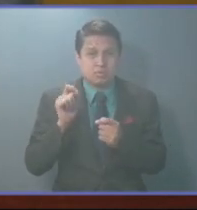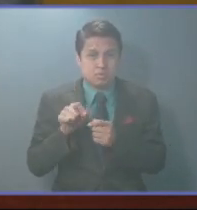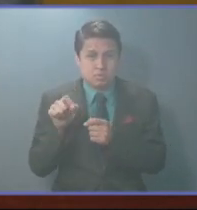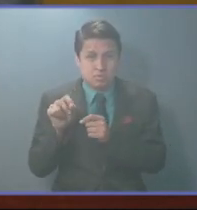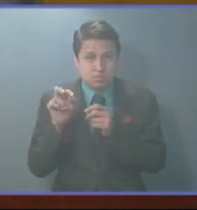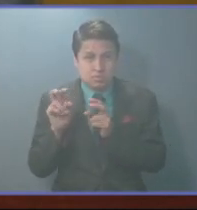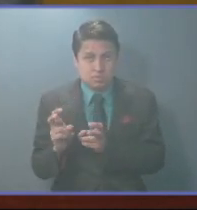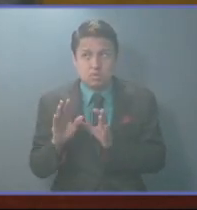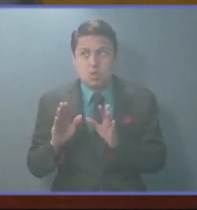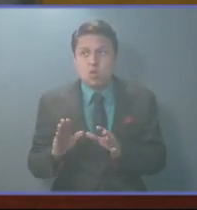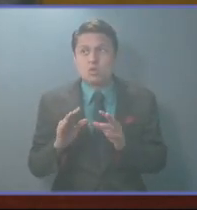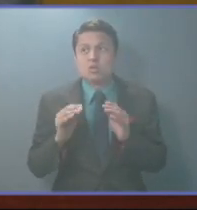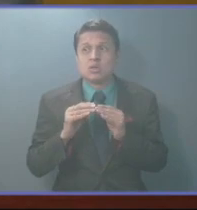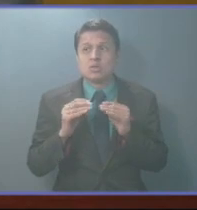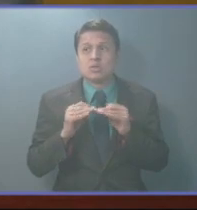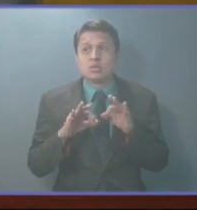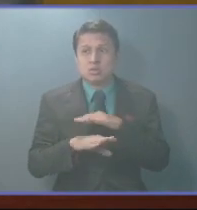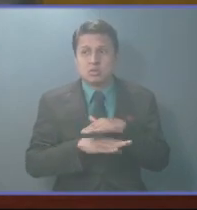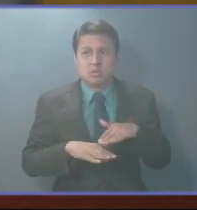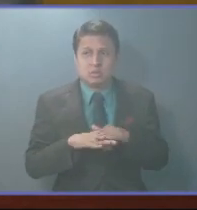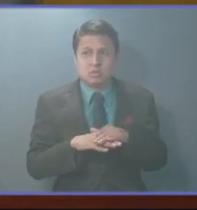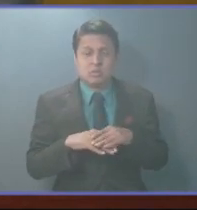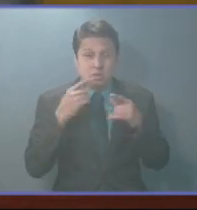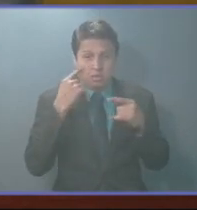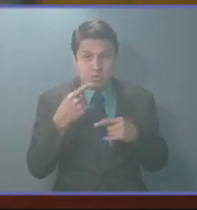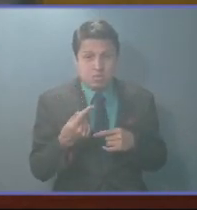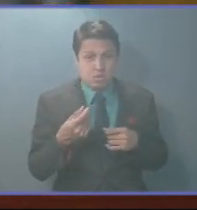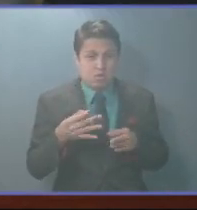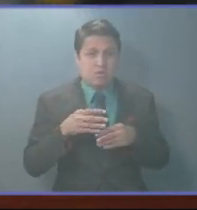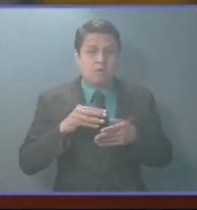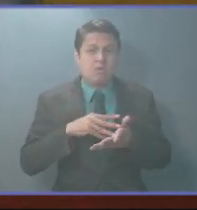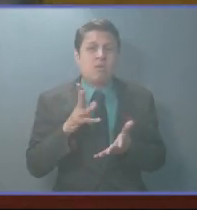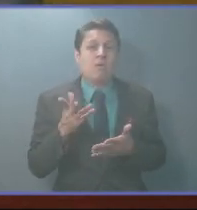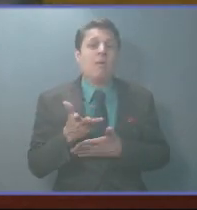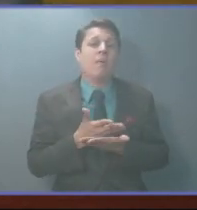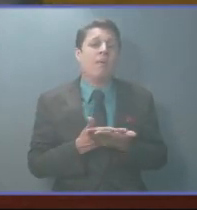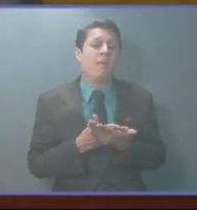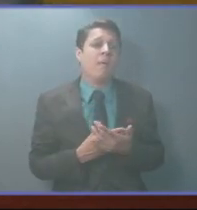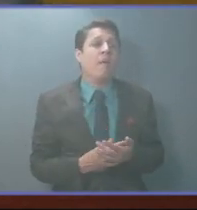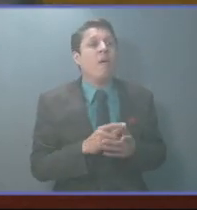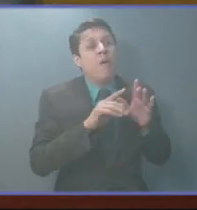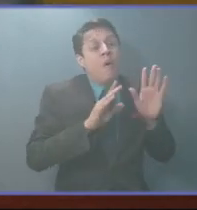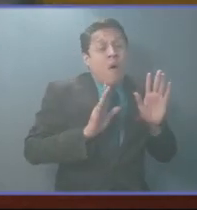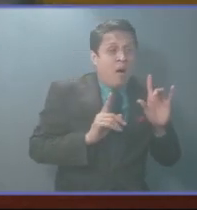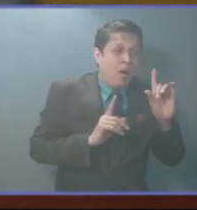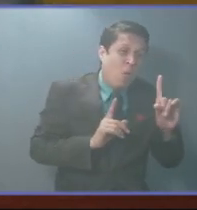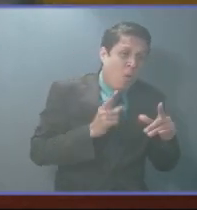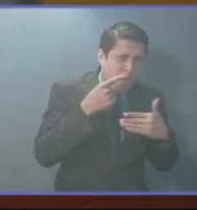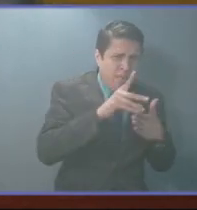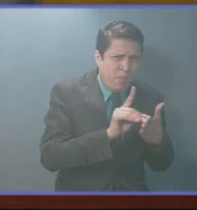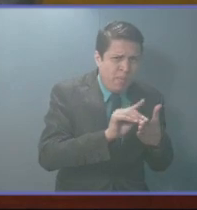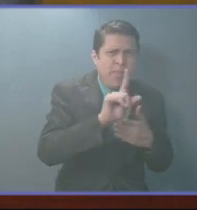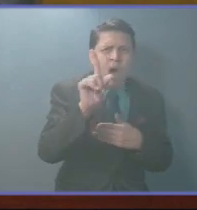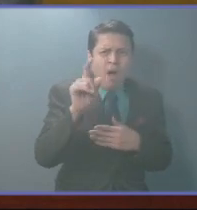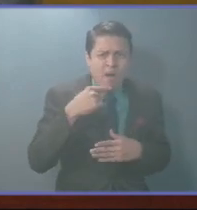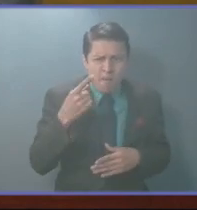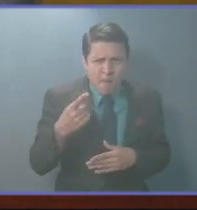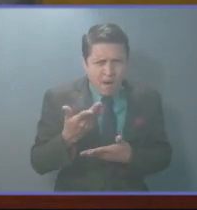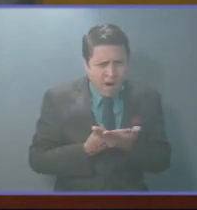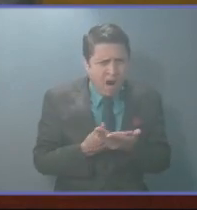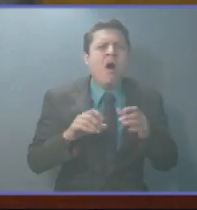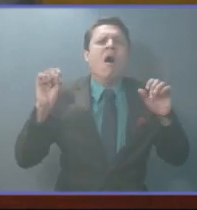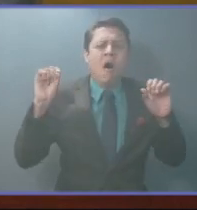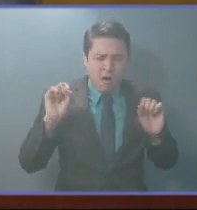materia o sobre una cuestión de interés público, a petición de uno o más diputados o diputadas,